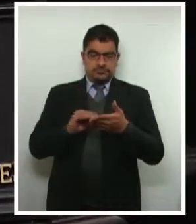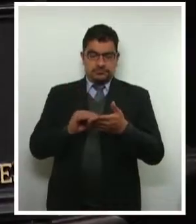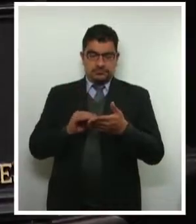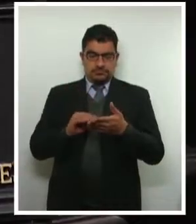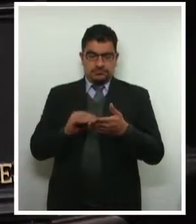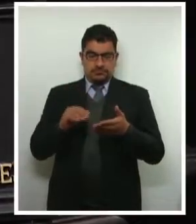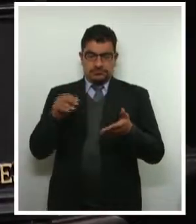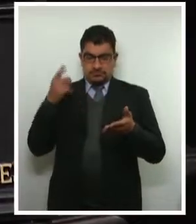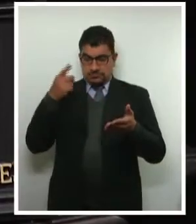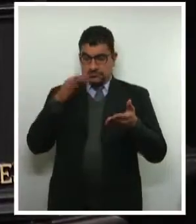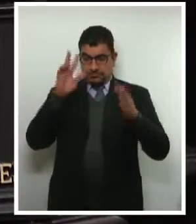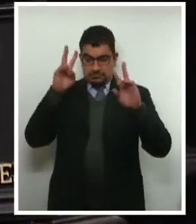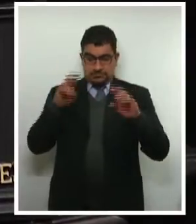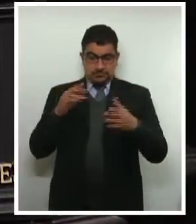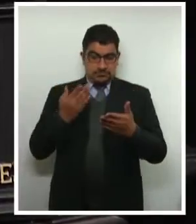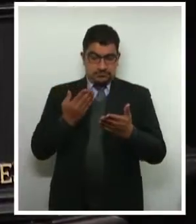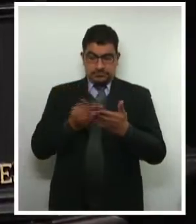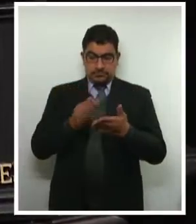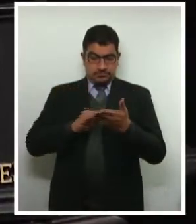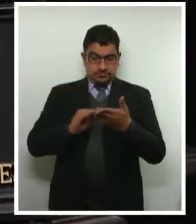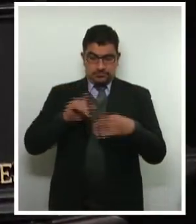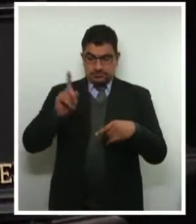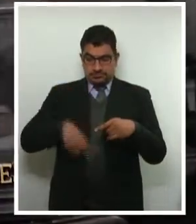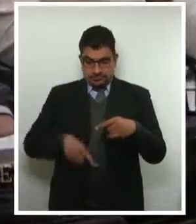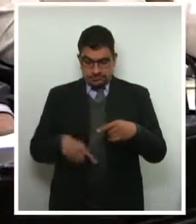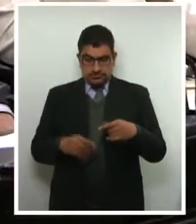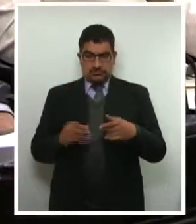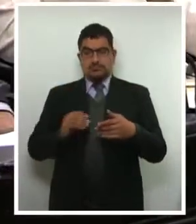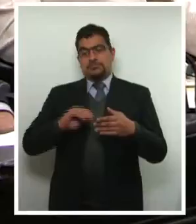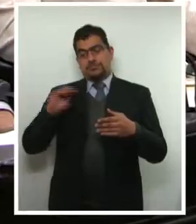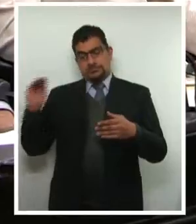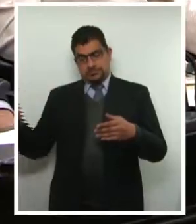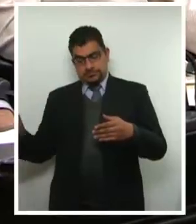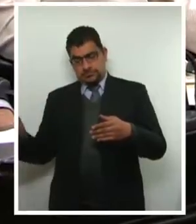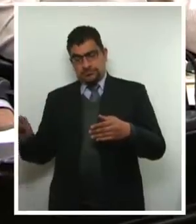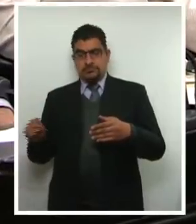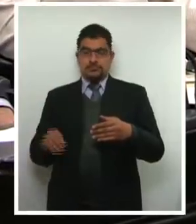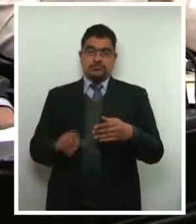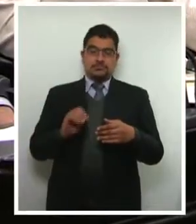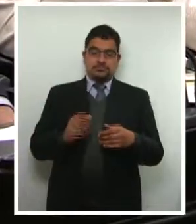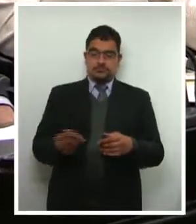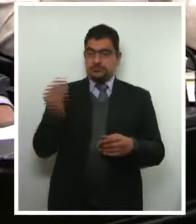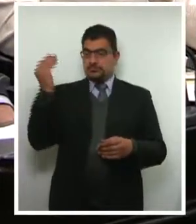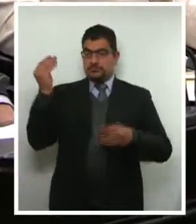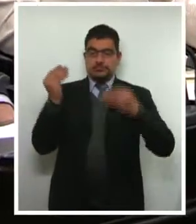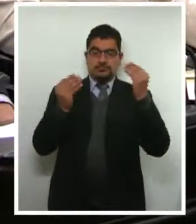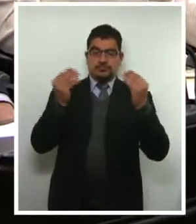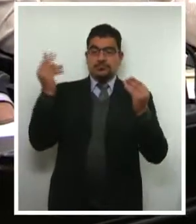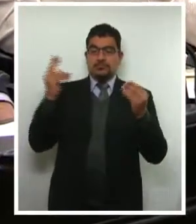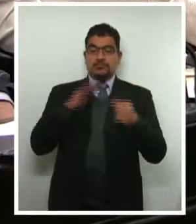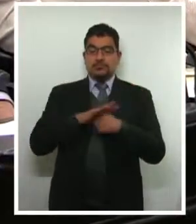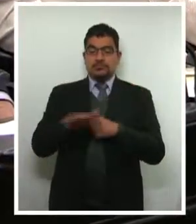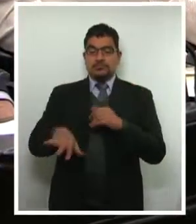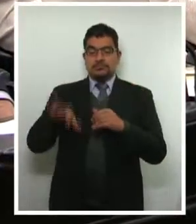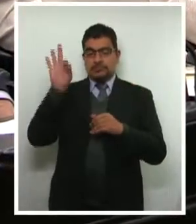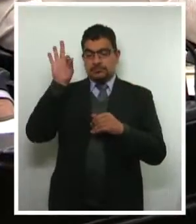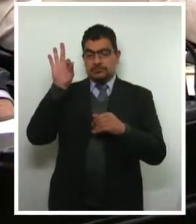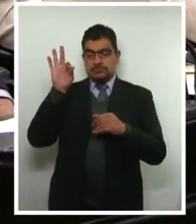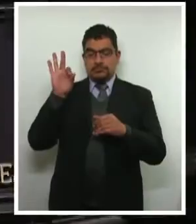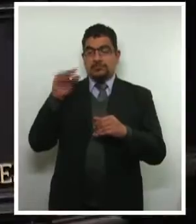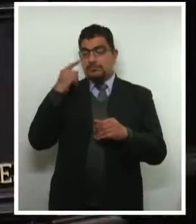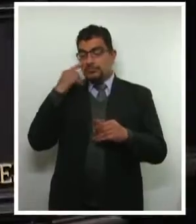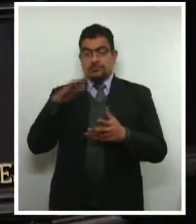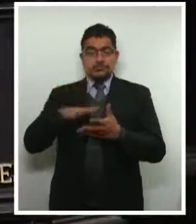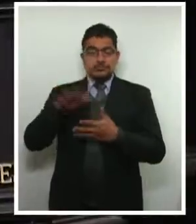esta propuesta de hoy, o se votan las dos, y entonces a 2/3